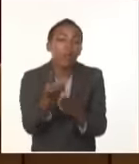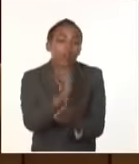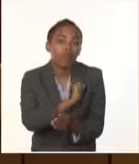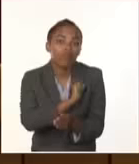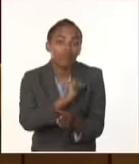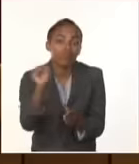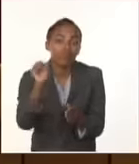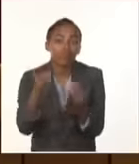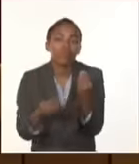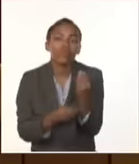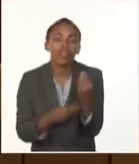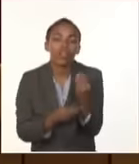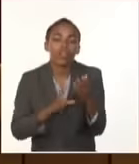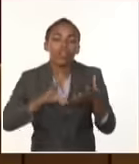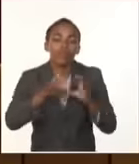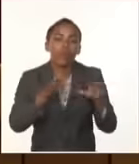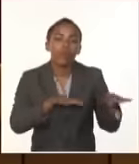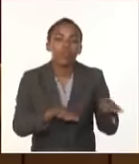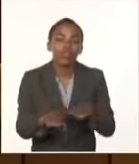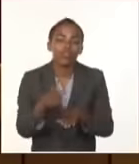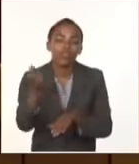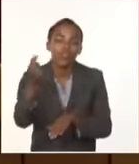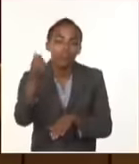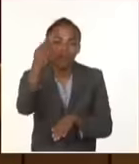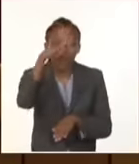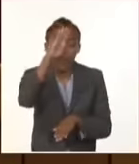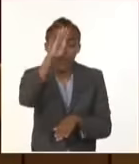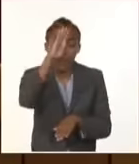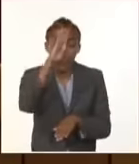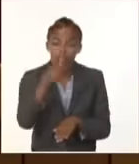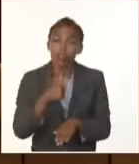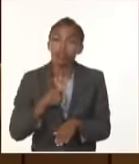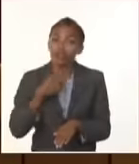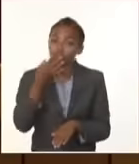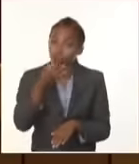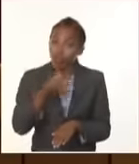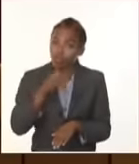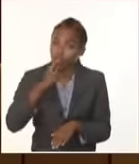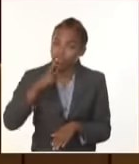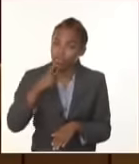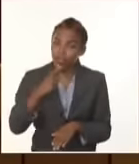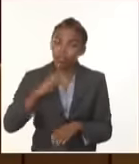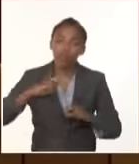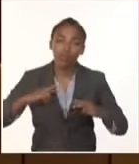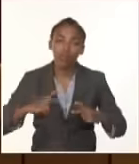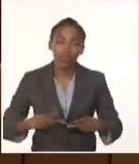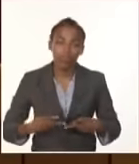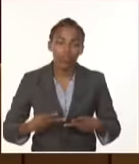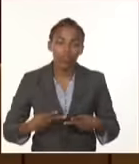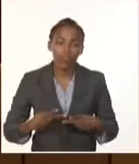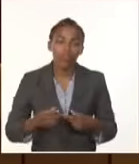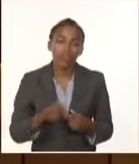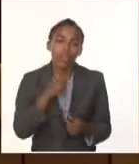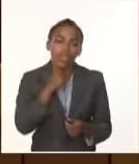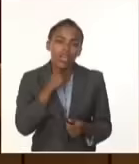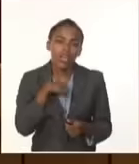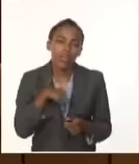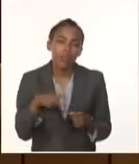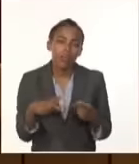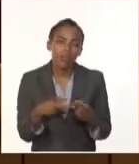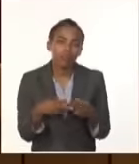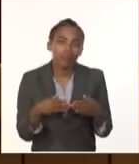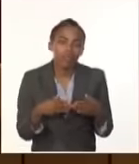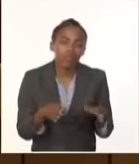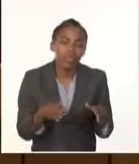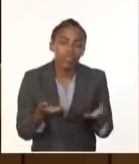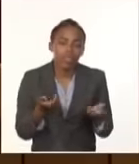las formas de gestión de la economía. Con esto quiero reiterar que no hay ni habrá una cacería de brujas contra las MIPYMES